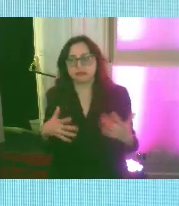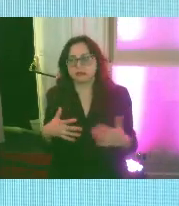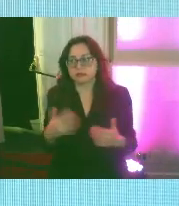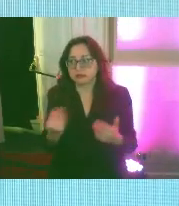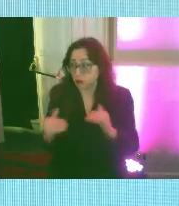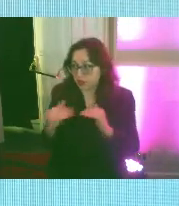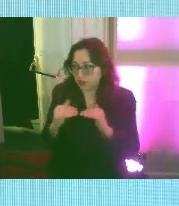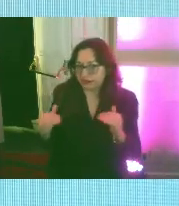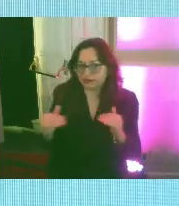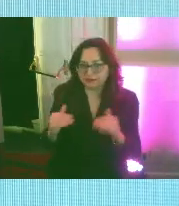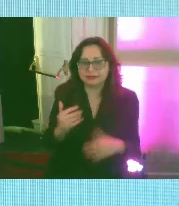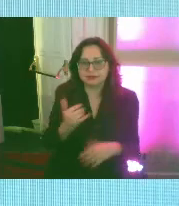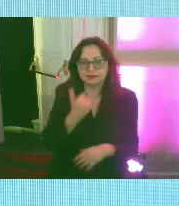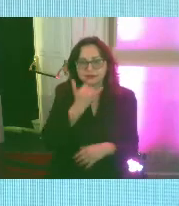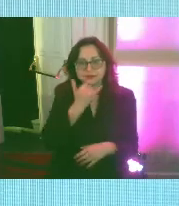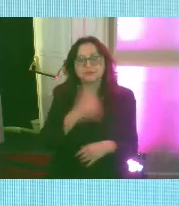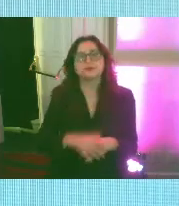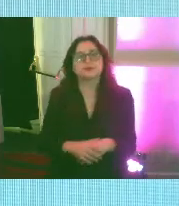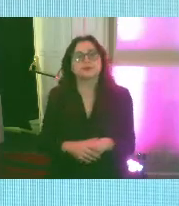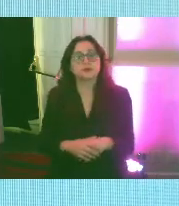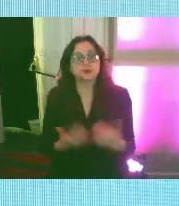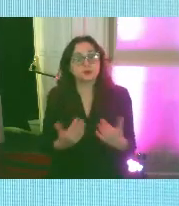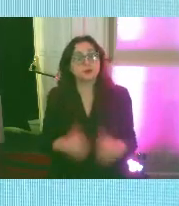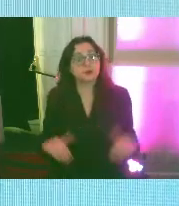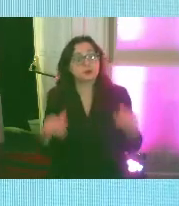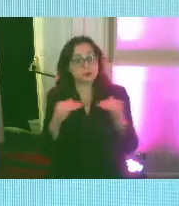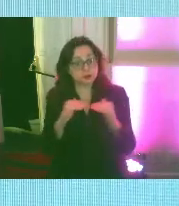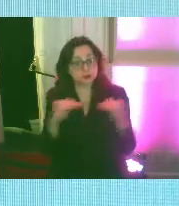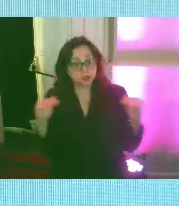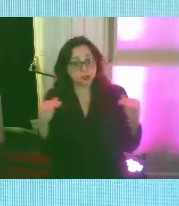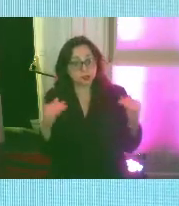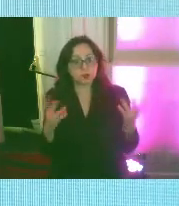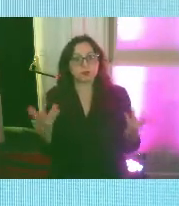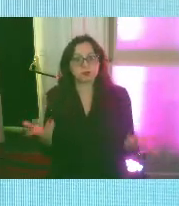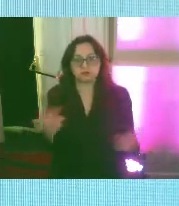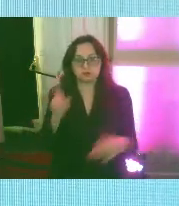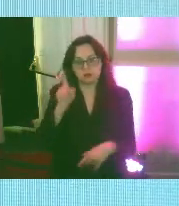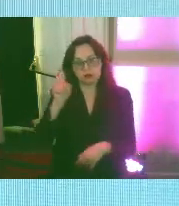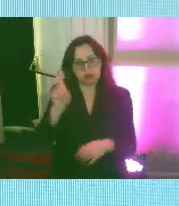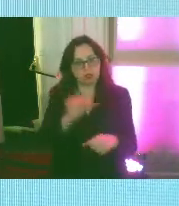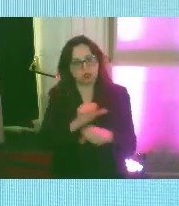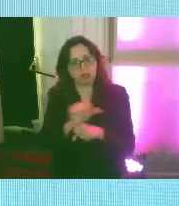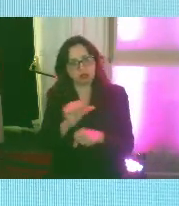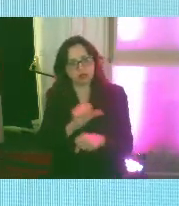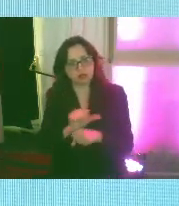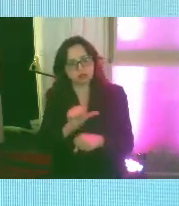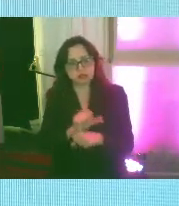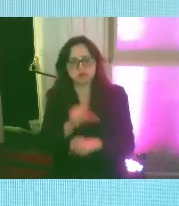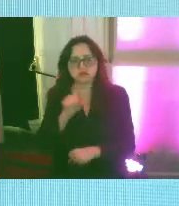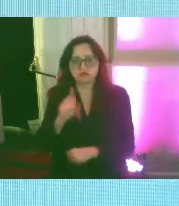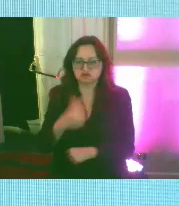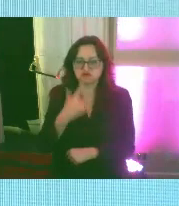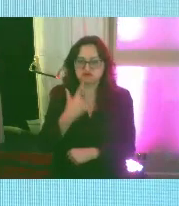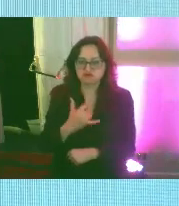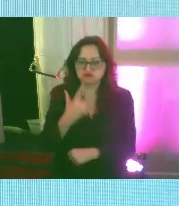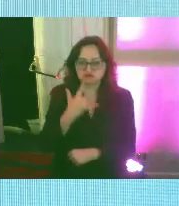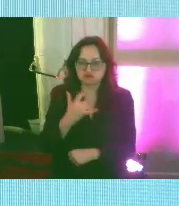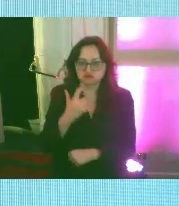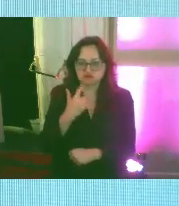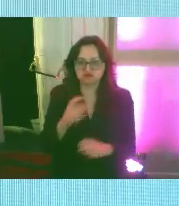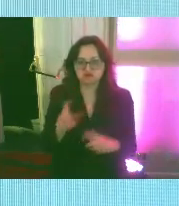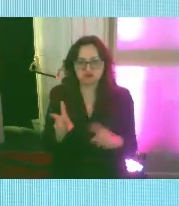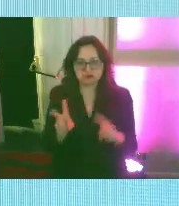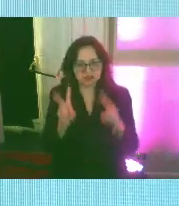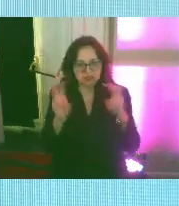En la Argentina hace unos años, pero no ha dejado su rol de incidir en la economía